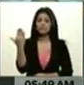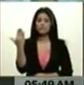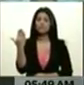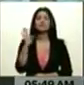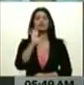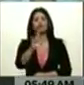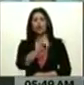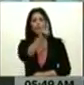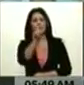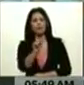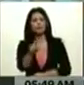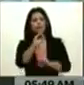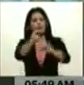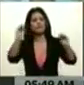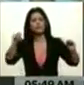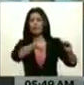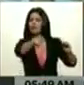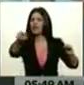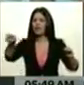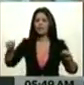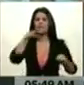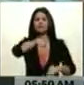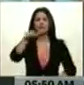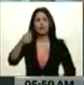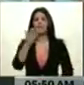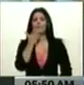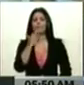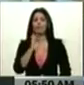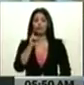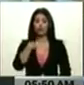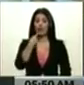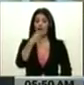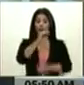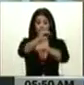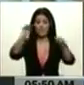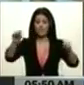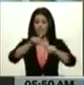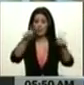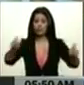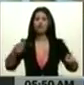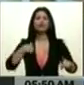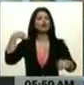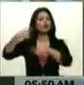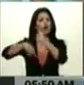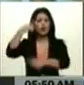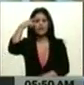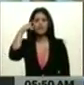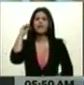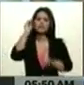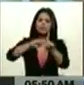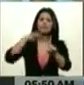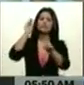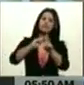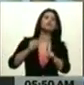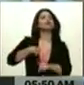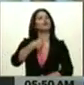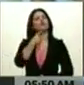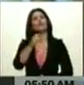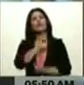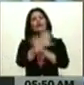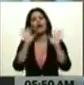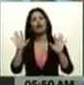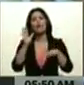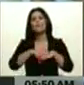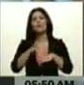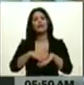Yo le pregunto a ustedes, camaradas, ustedes han... Y eso es un hecho público y yo todos los días lo denuncio, y valga la crítica a la ausencia